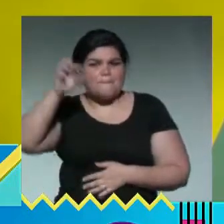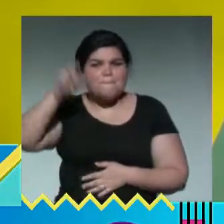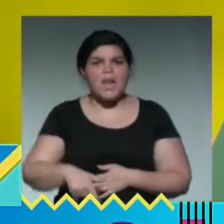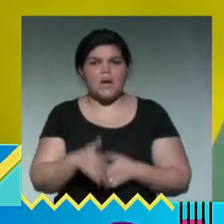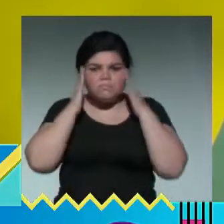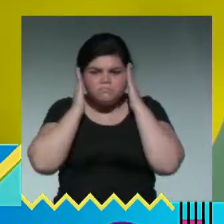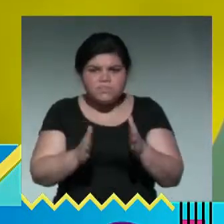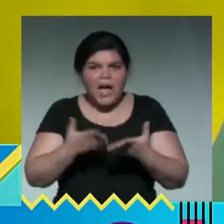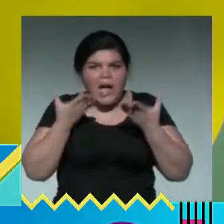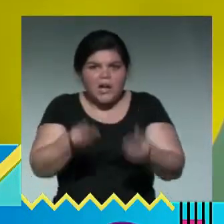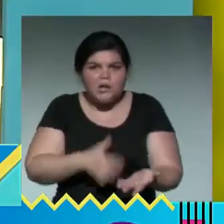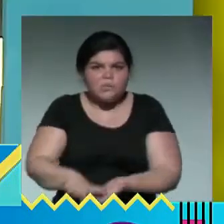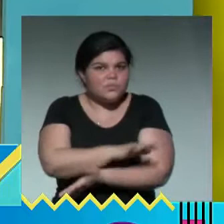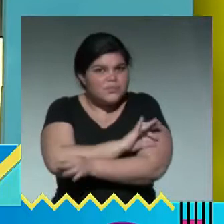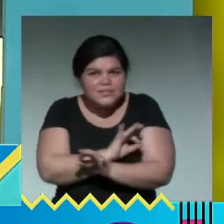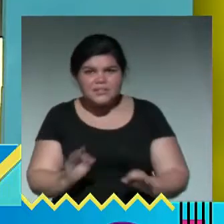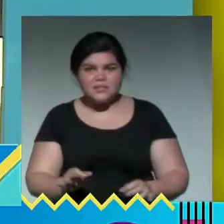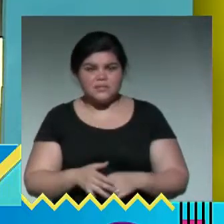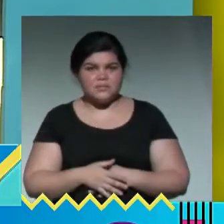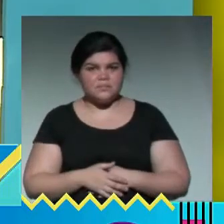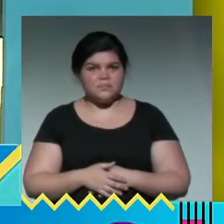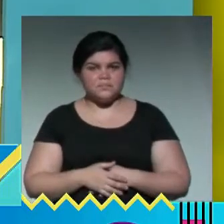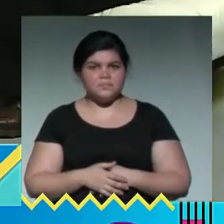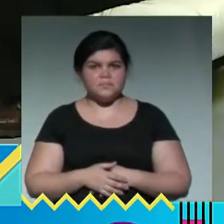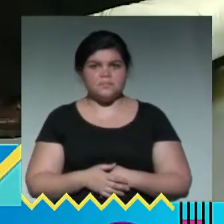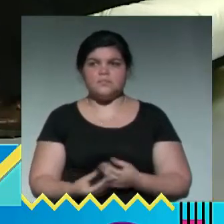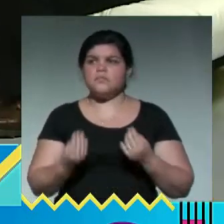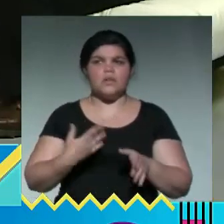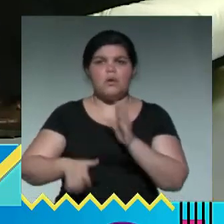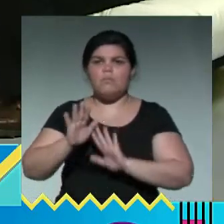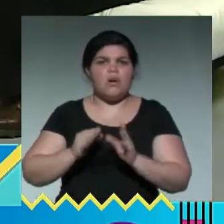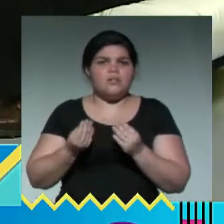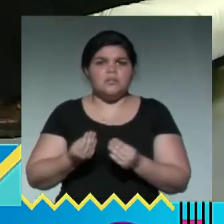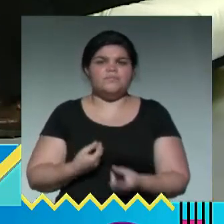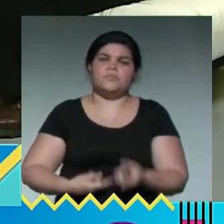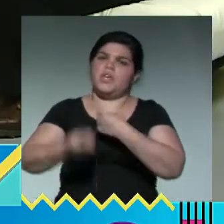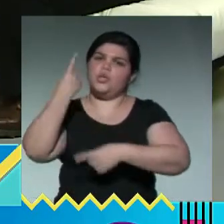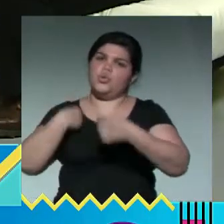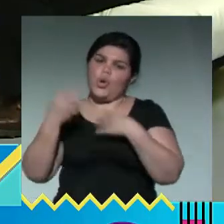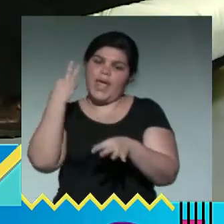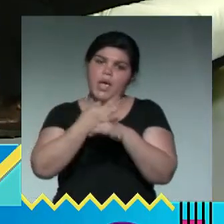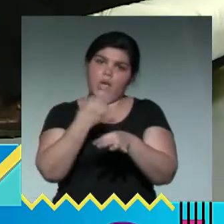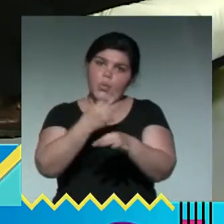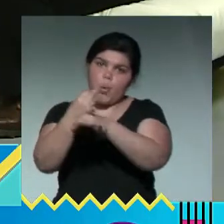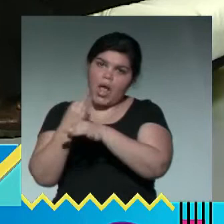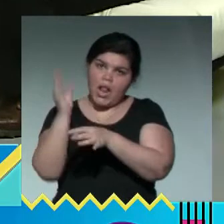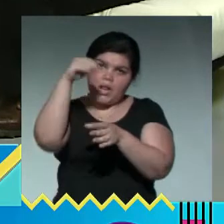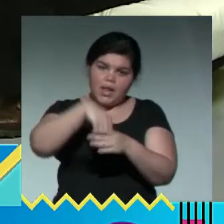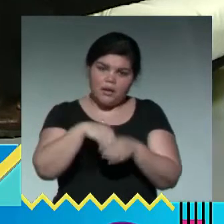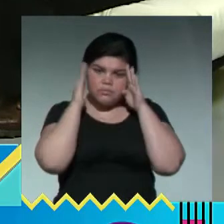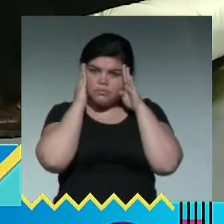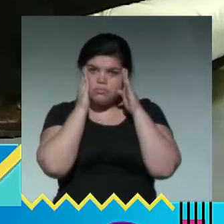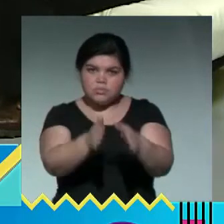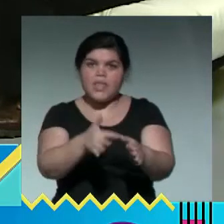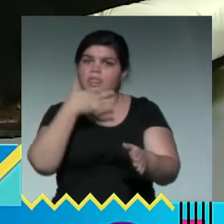a estos pueblos. Bien, ¿y cómo se puede hacer desde la misma historia y también desde el relato escolar, ¿no? Para ir virando hacia eso, ¿no? Hacia ese